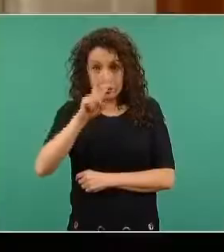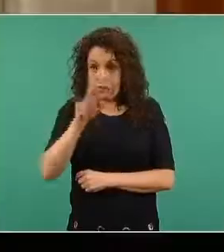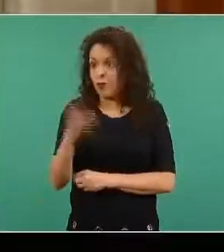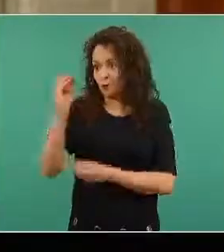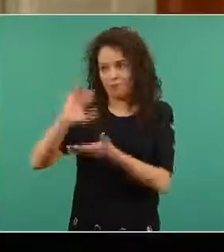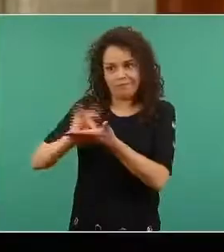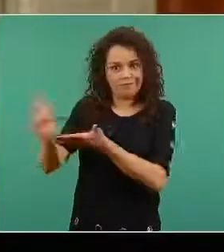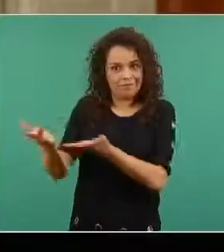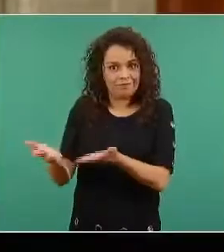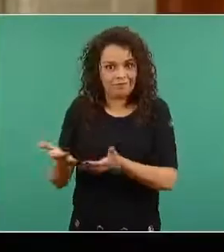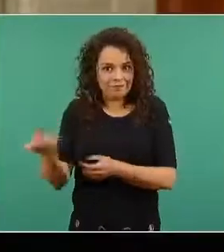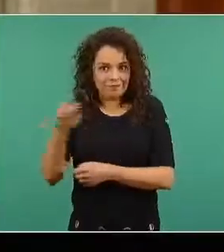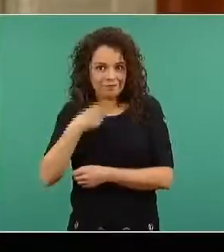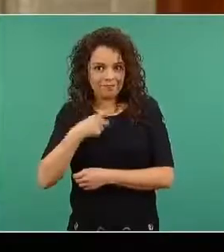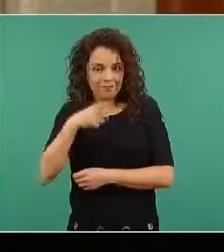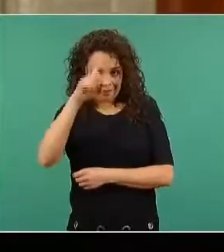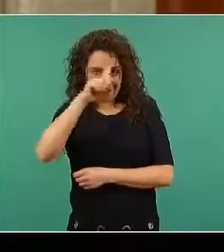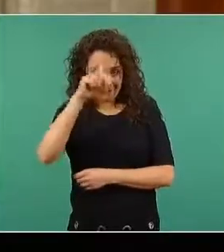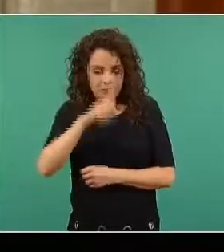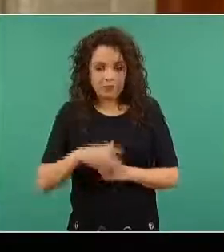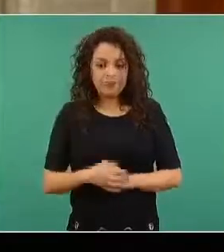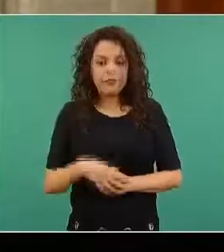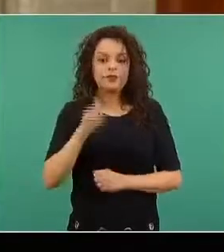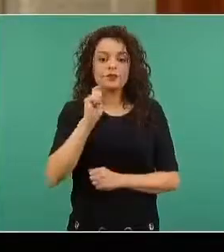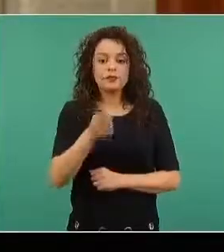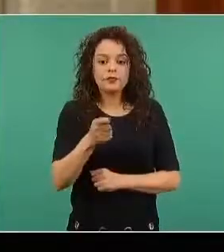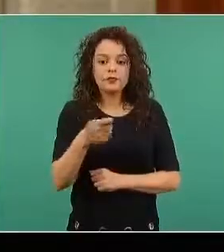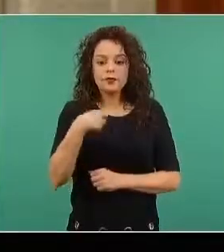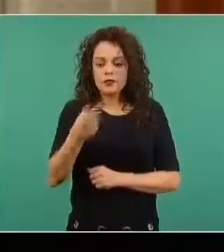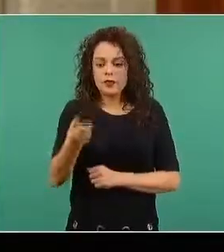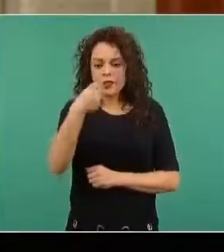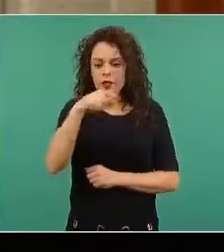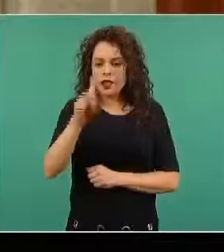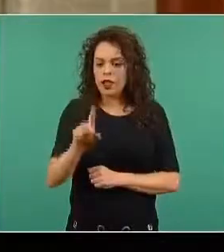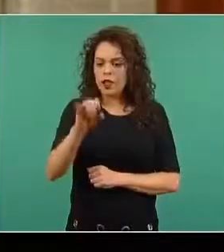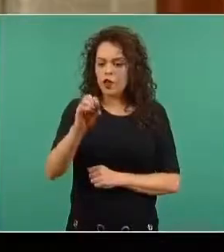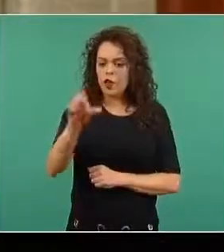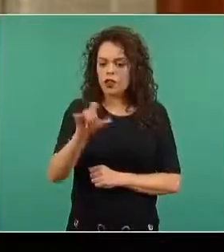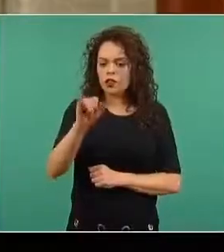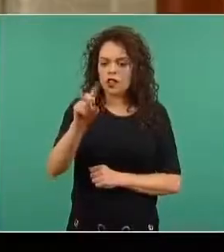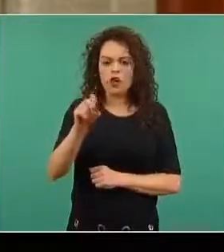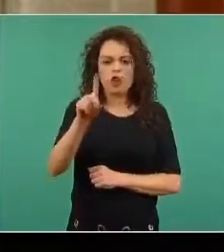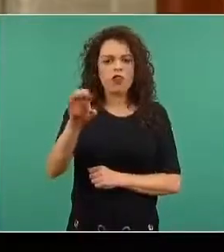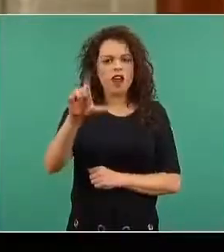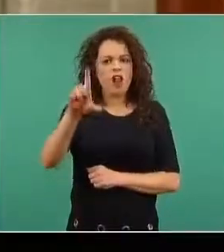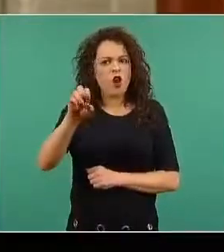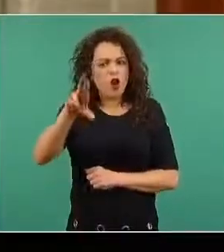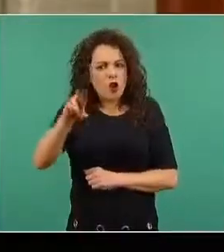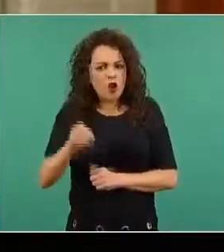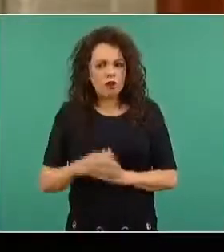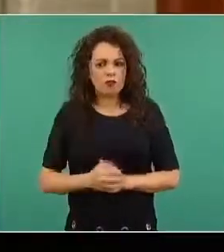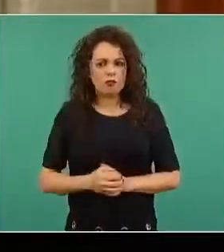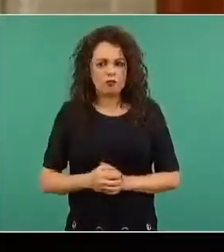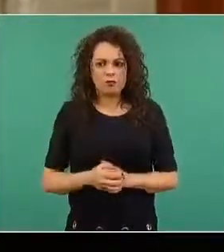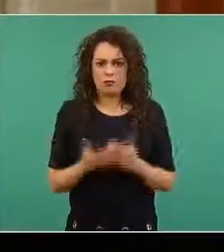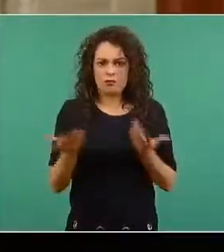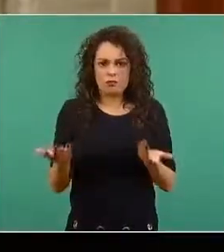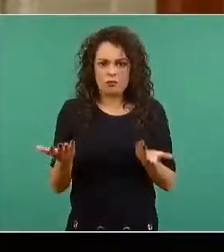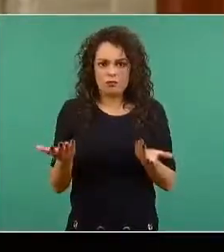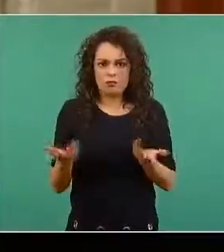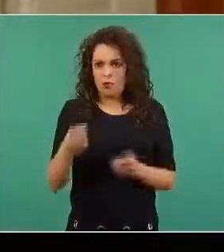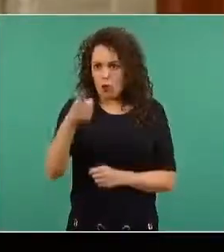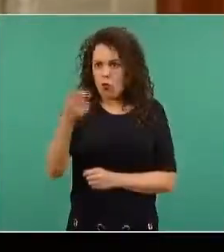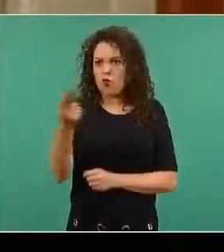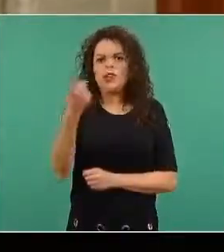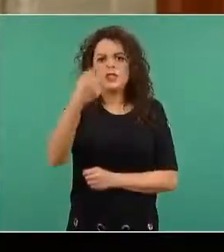mucho, pues que tomara dióxido de cloro, le digo, entonces, ¿qué sabe usted